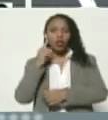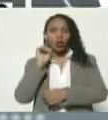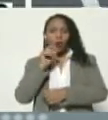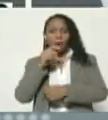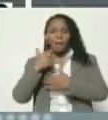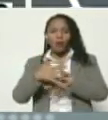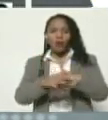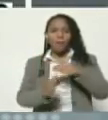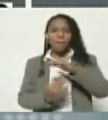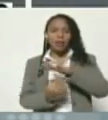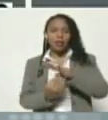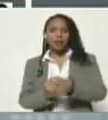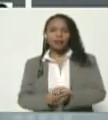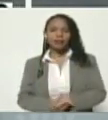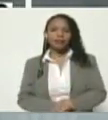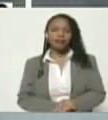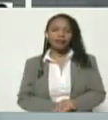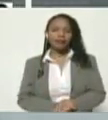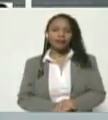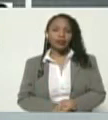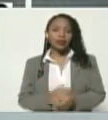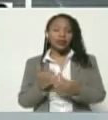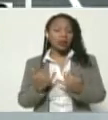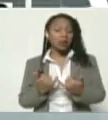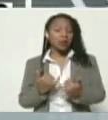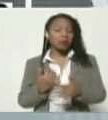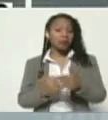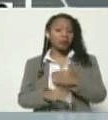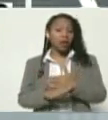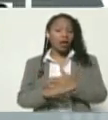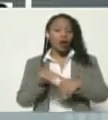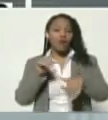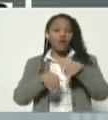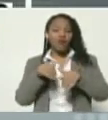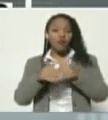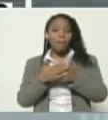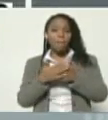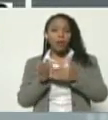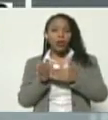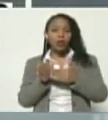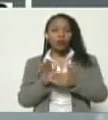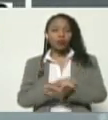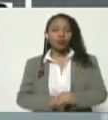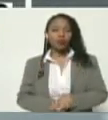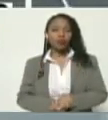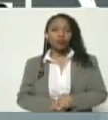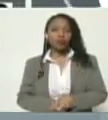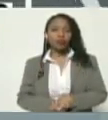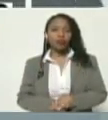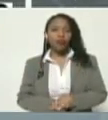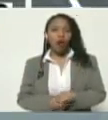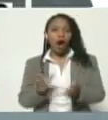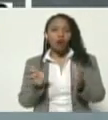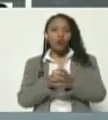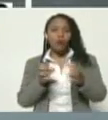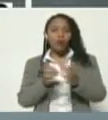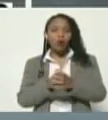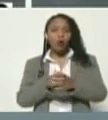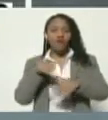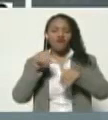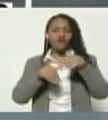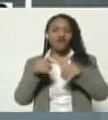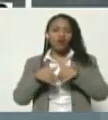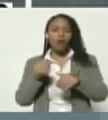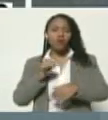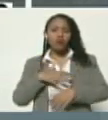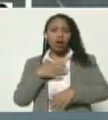base. Y ahora vamos a las elecciones primarias abiertas con el padrón electoral general. Puede